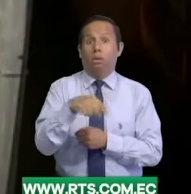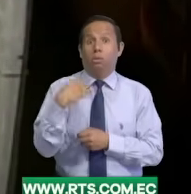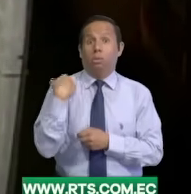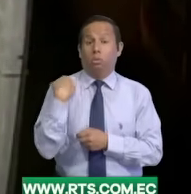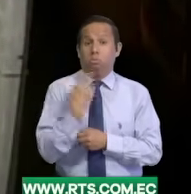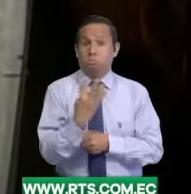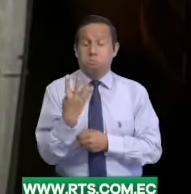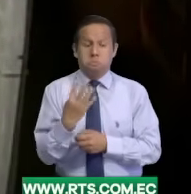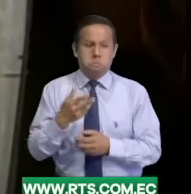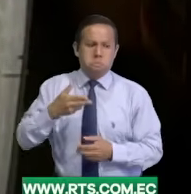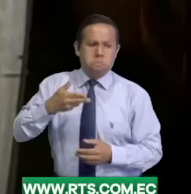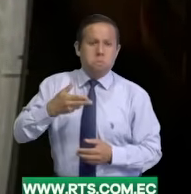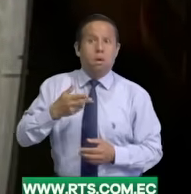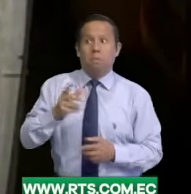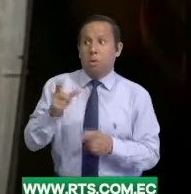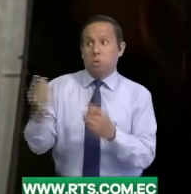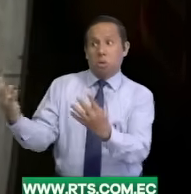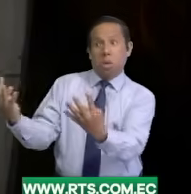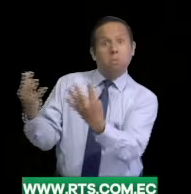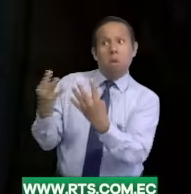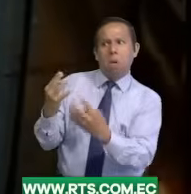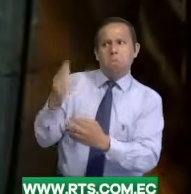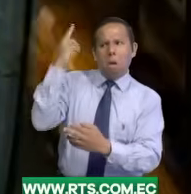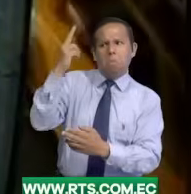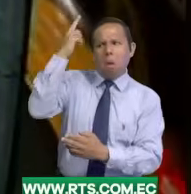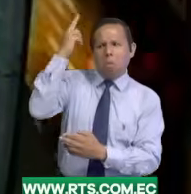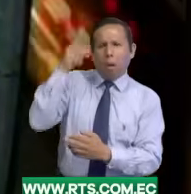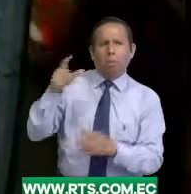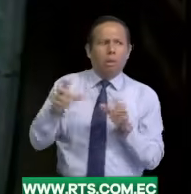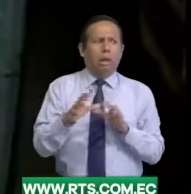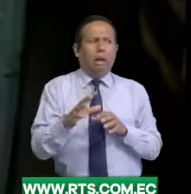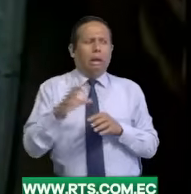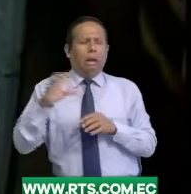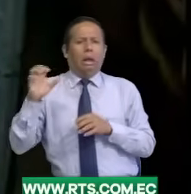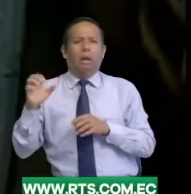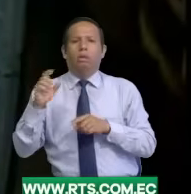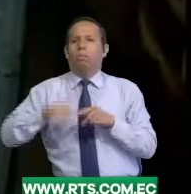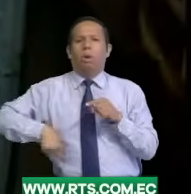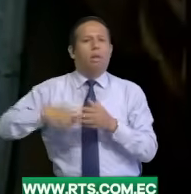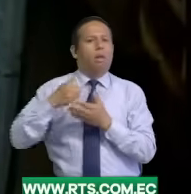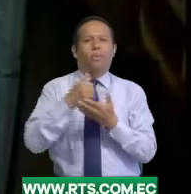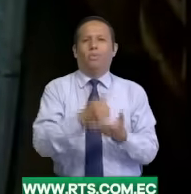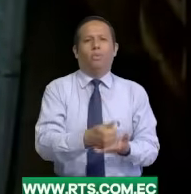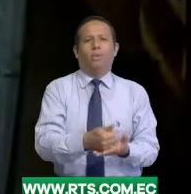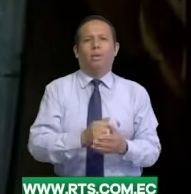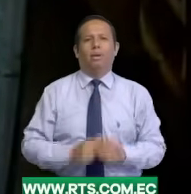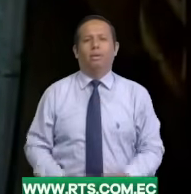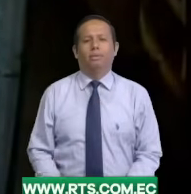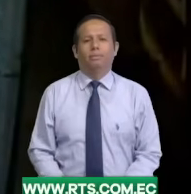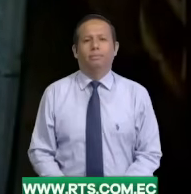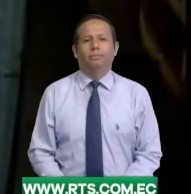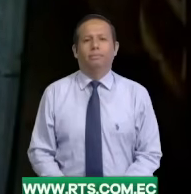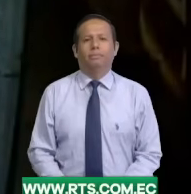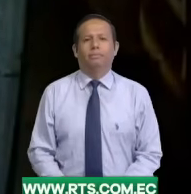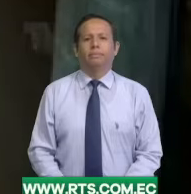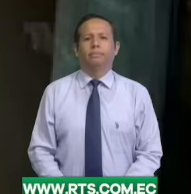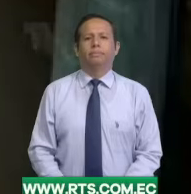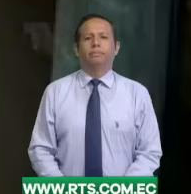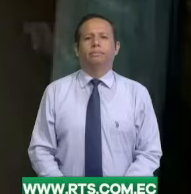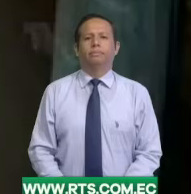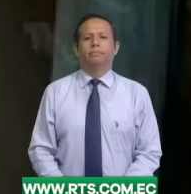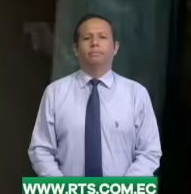para impedir que testigos se acerquen y presten ayuda al afectado. Quien maneja este carro pretendía ingresar a su vivienda,